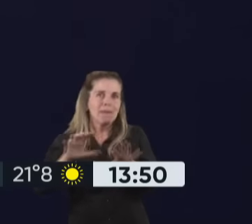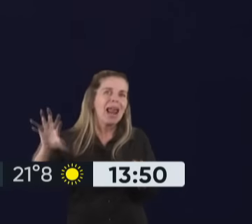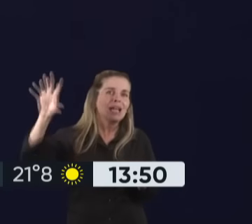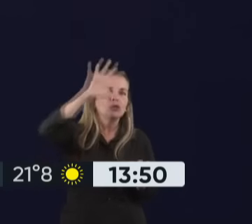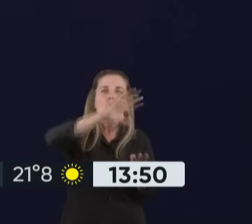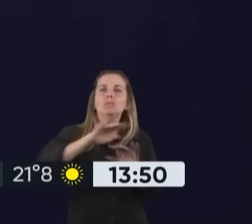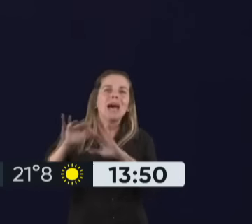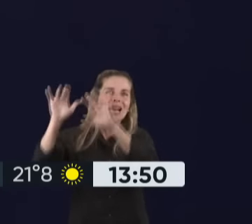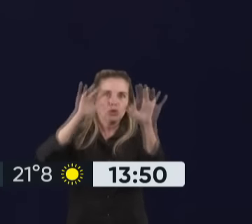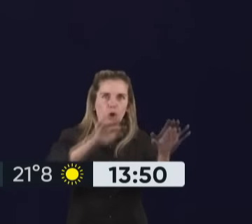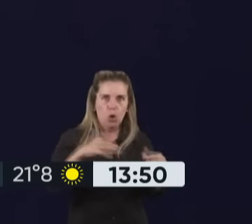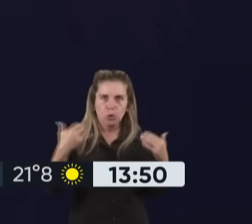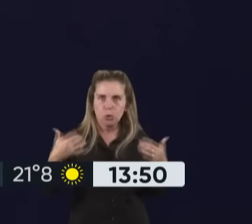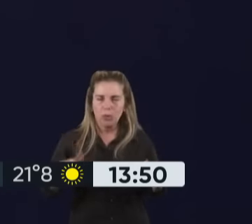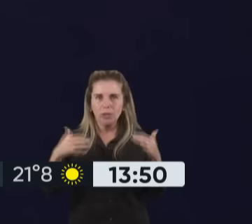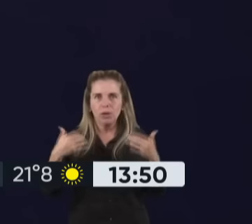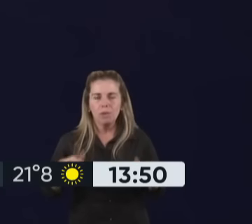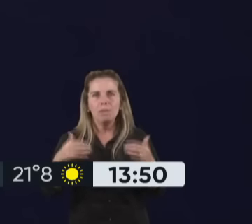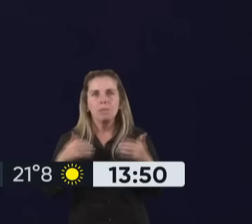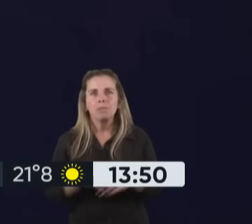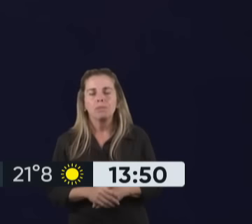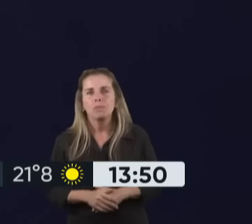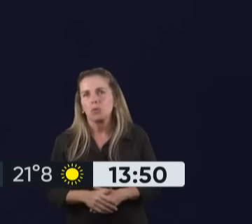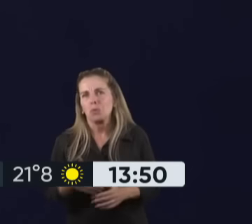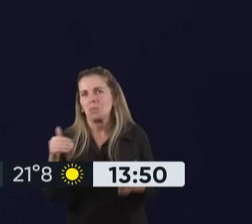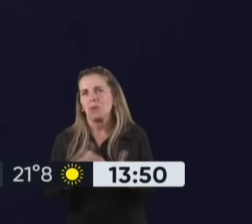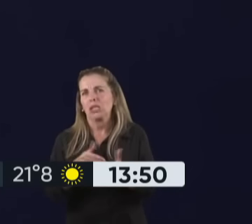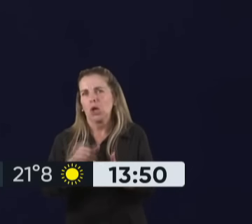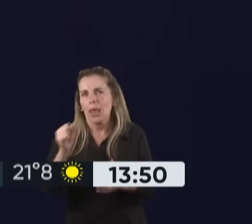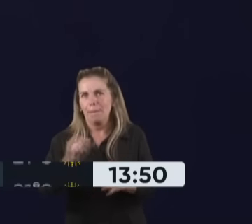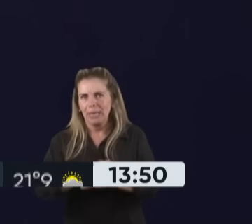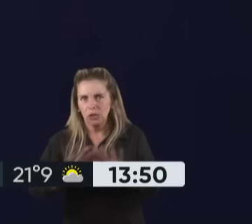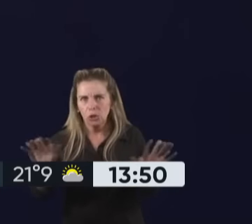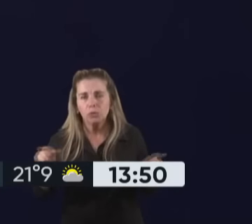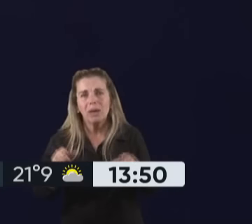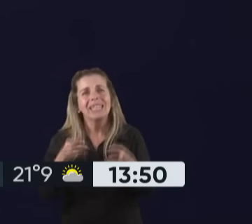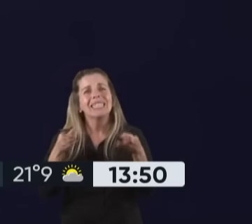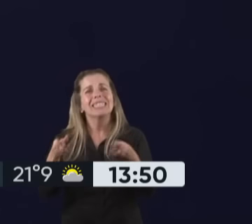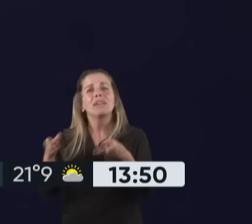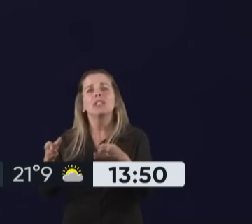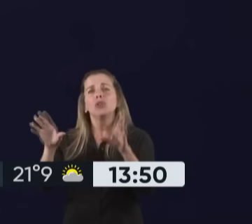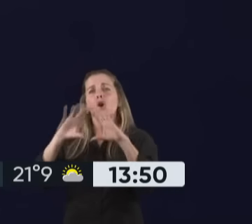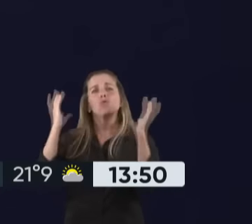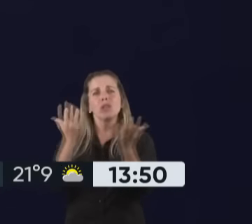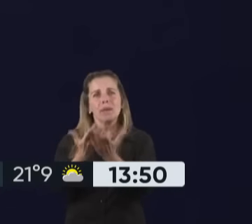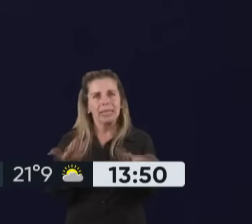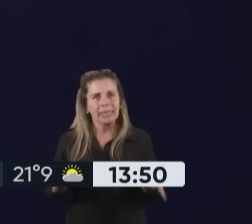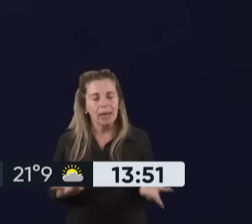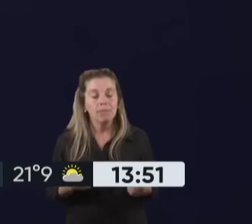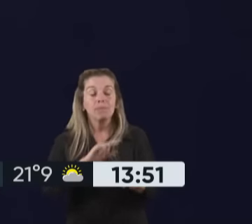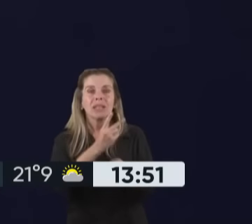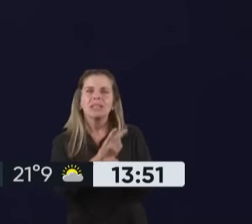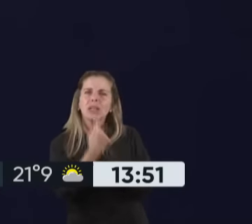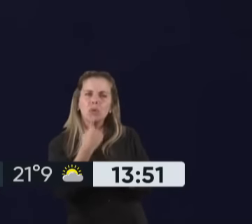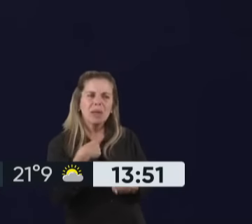12.000 millones de pesos de este Fondo del Servicio Universal que está en el ENACOM. La segunda